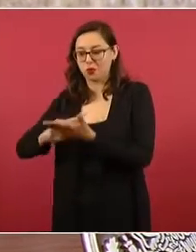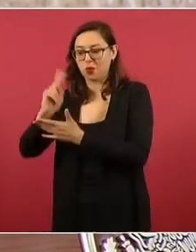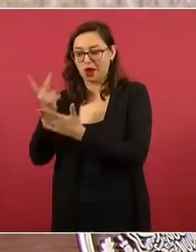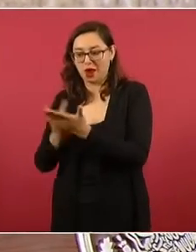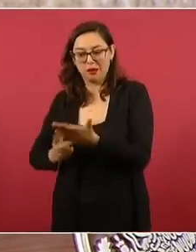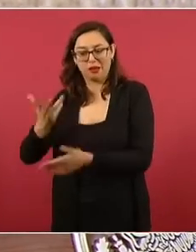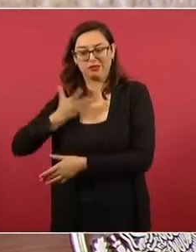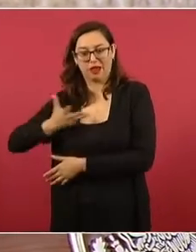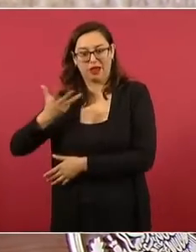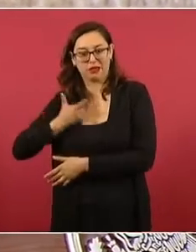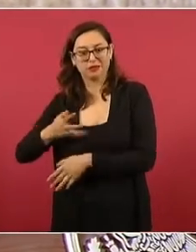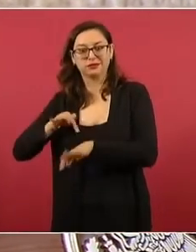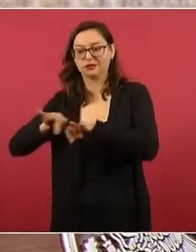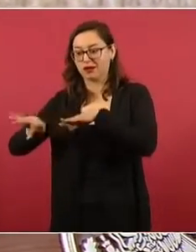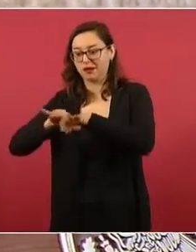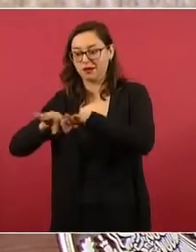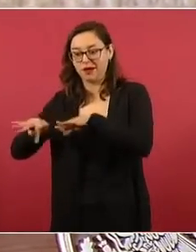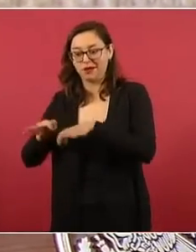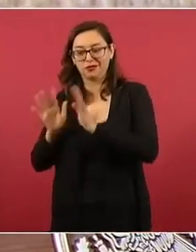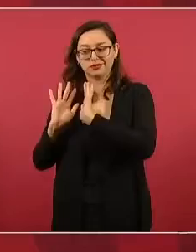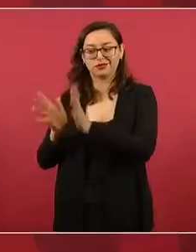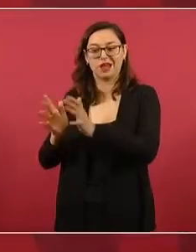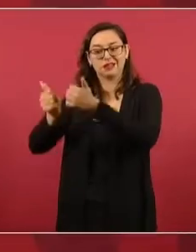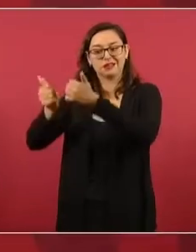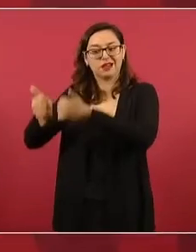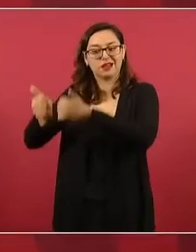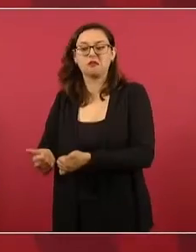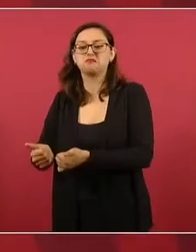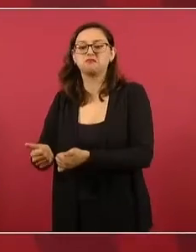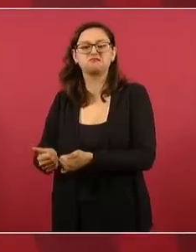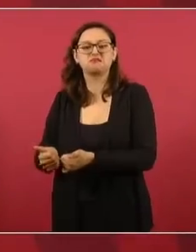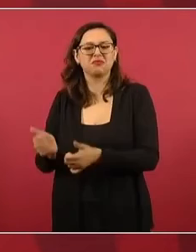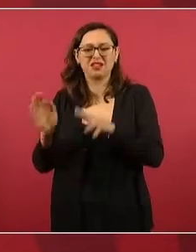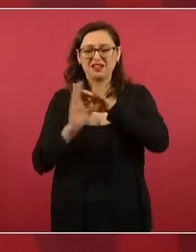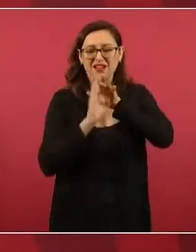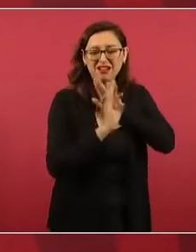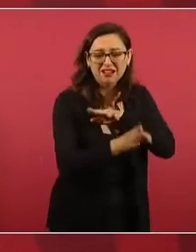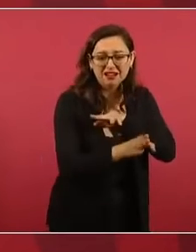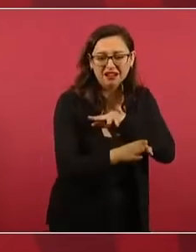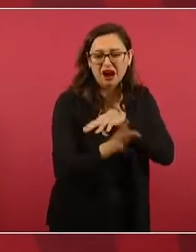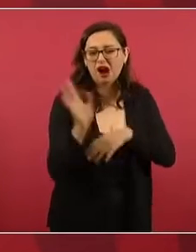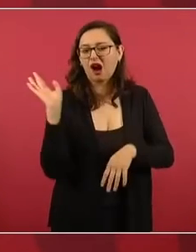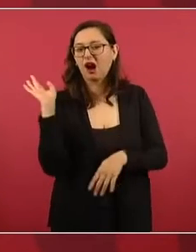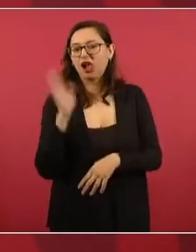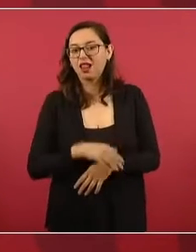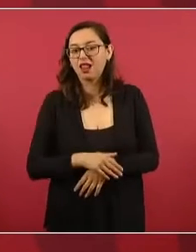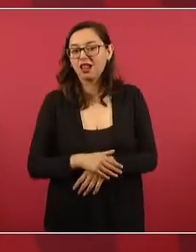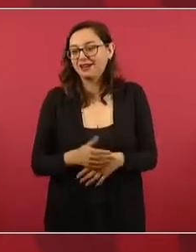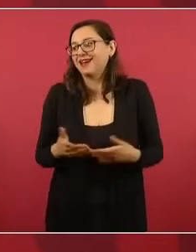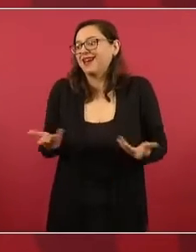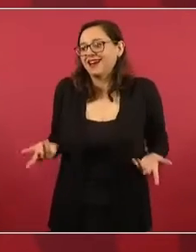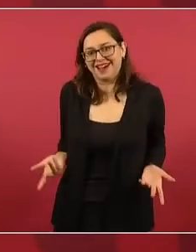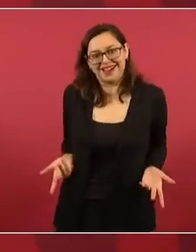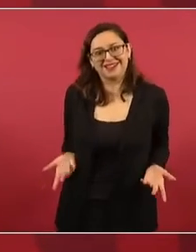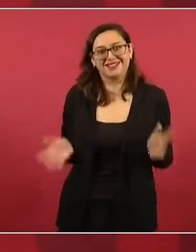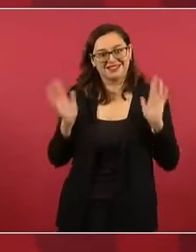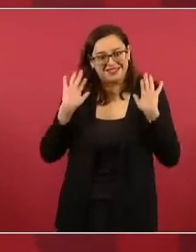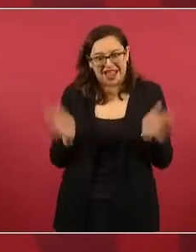probar. Y ese modelo, ese ensayo, es el que queremos